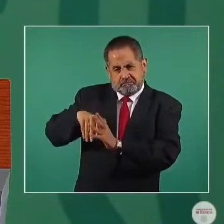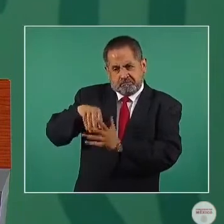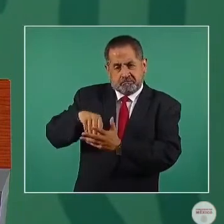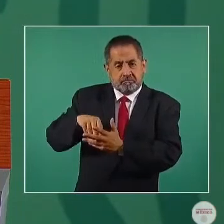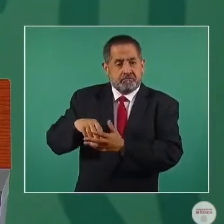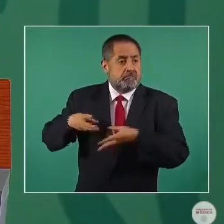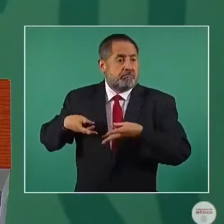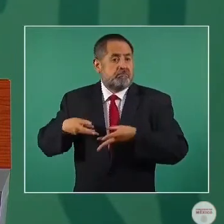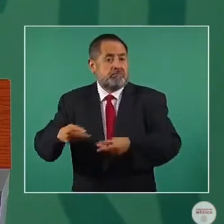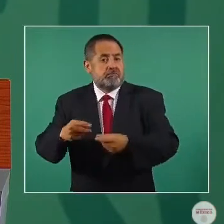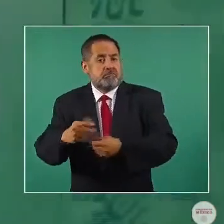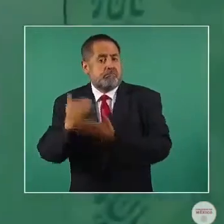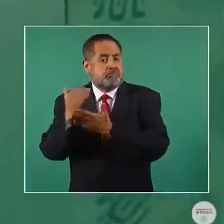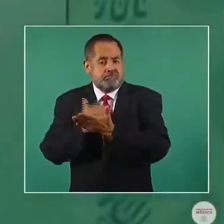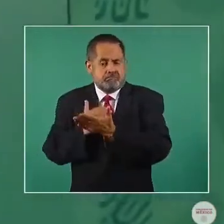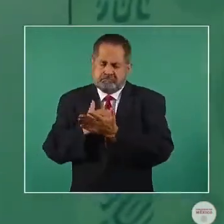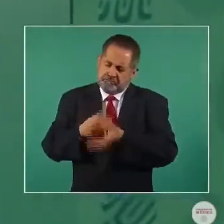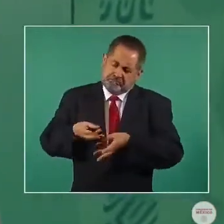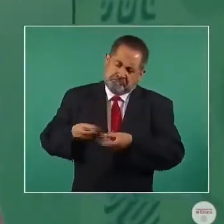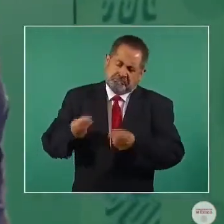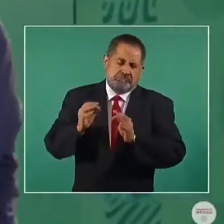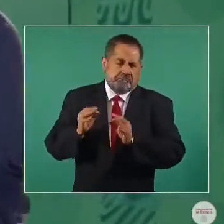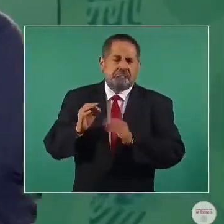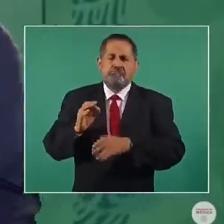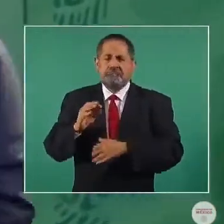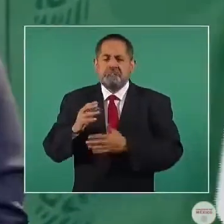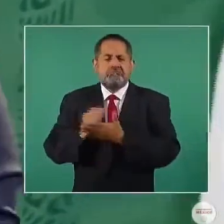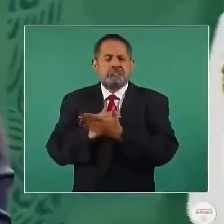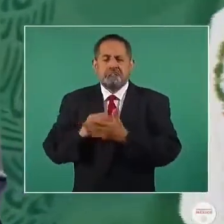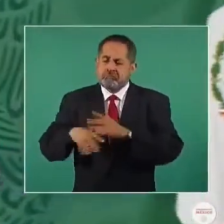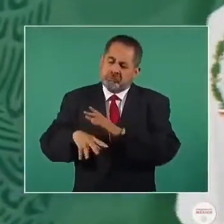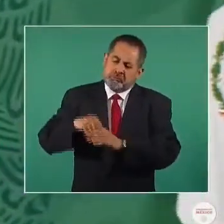de extracción. Ya estamos extrayendo